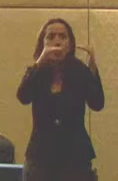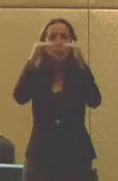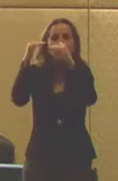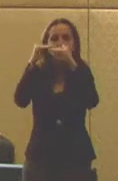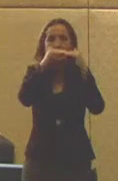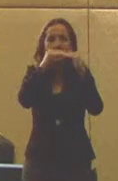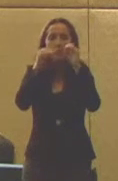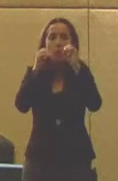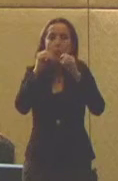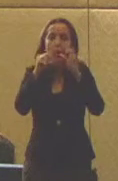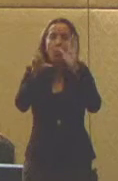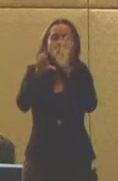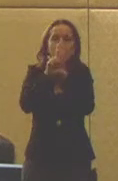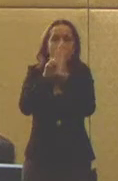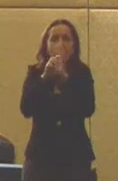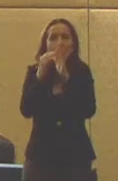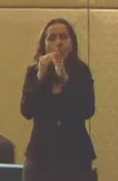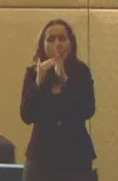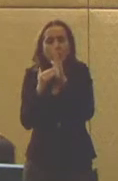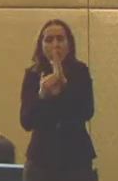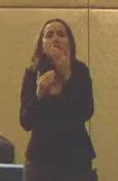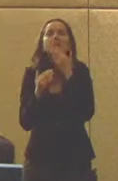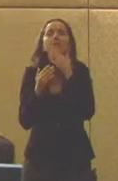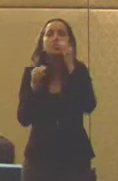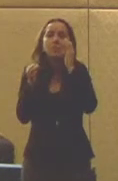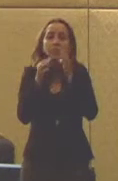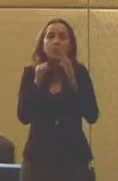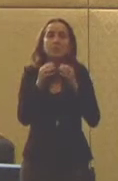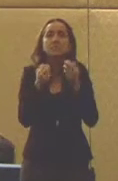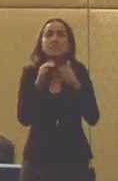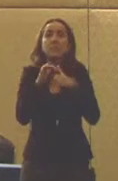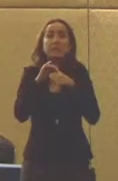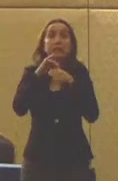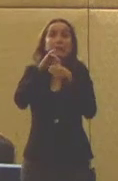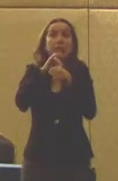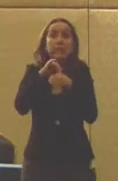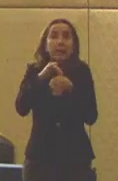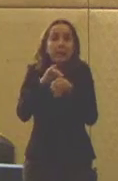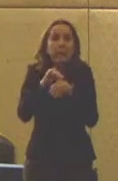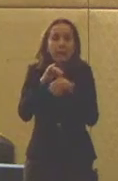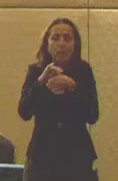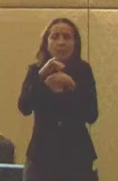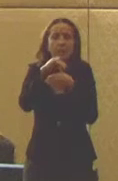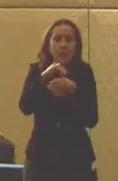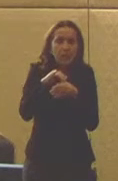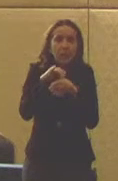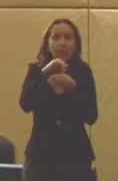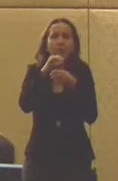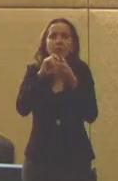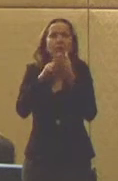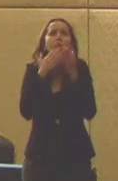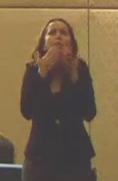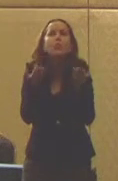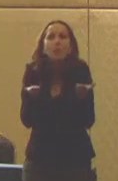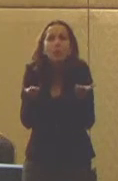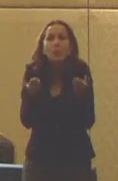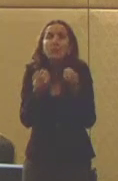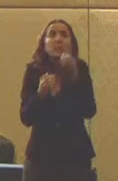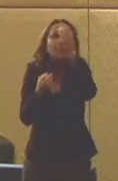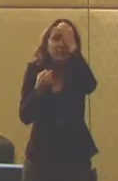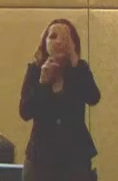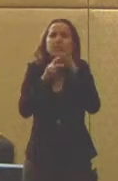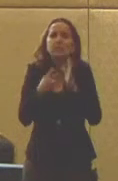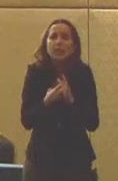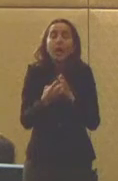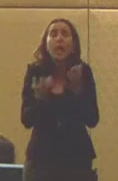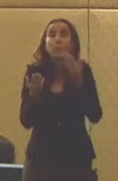tenemos un estándar para este tema de identificar el riesgo, porque si no lo identificamos, como digo, ¿cómo lo vamos a reducir? ¿Cómo podemos manejar o gestionar